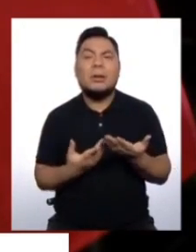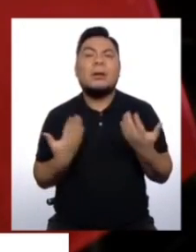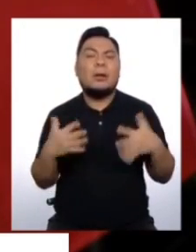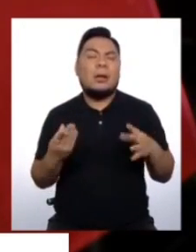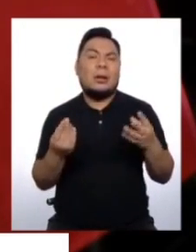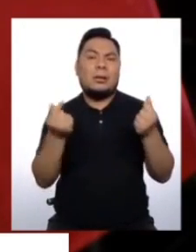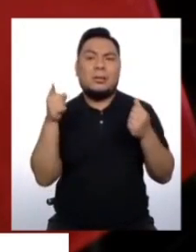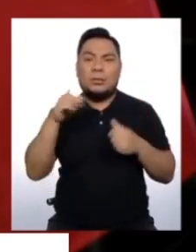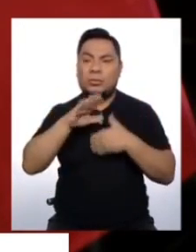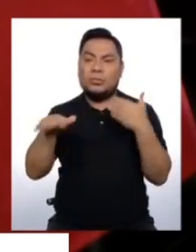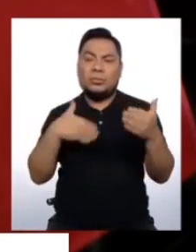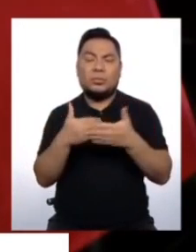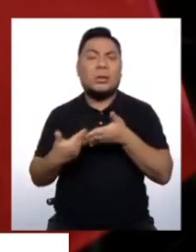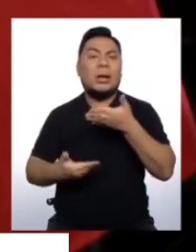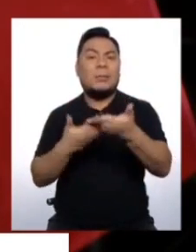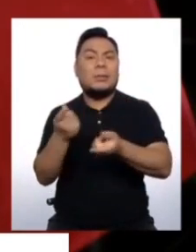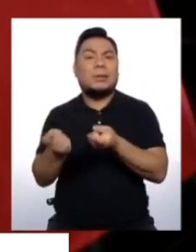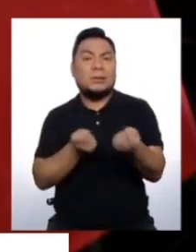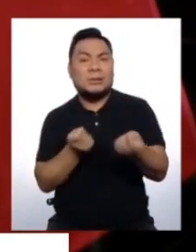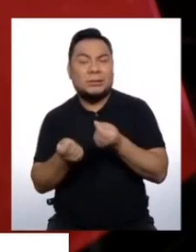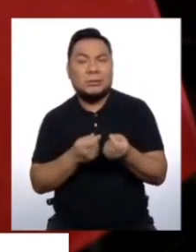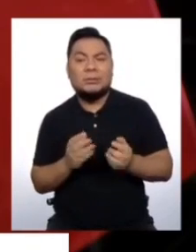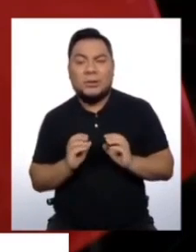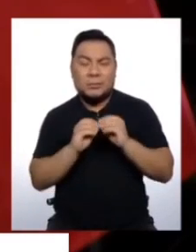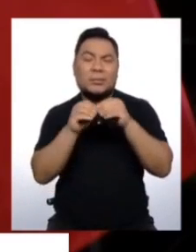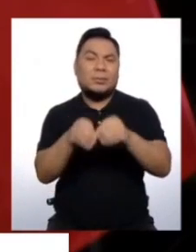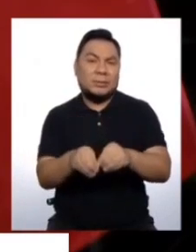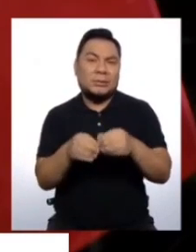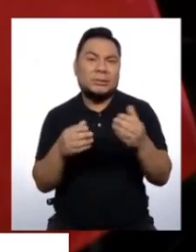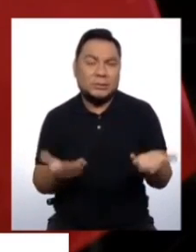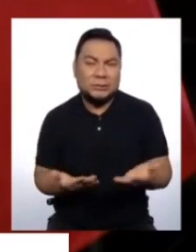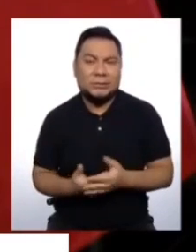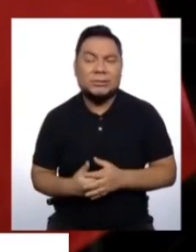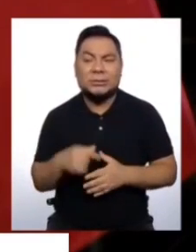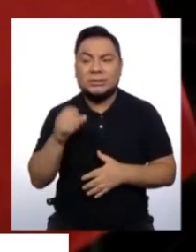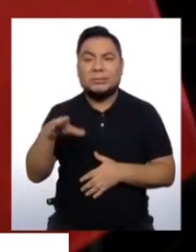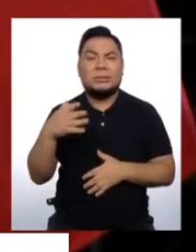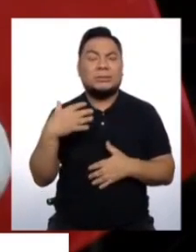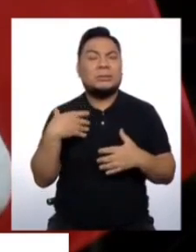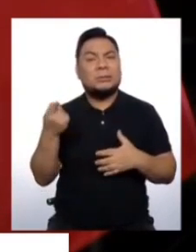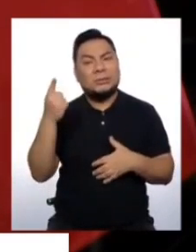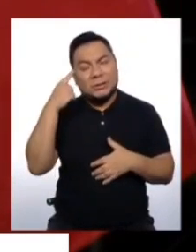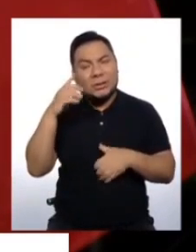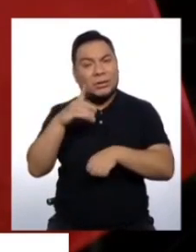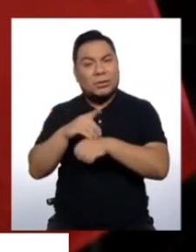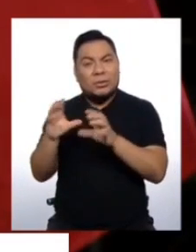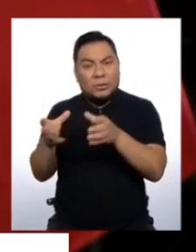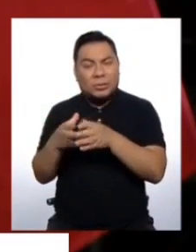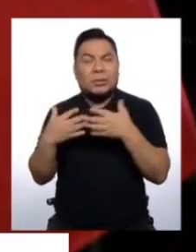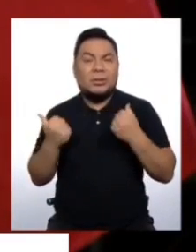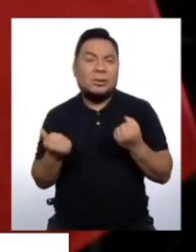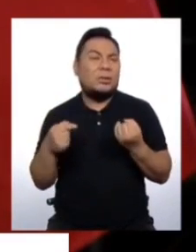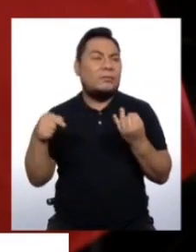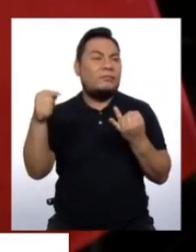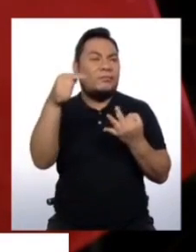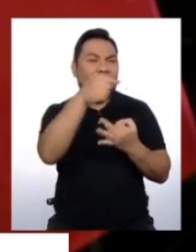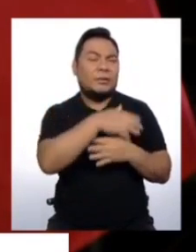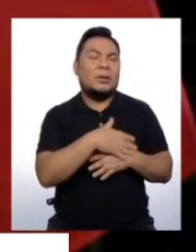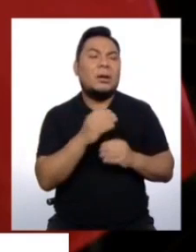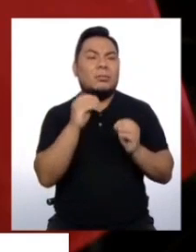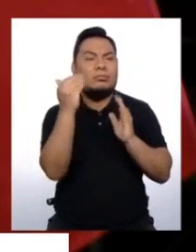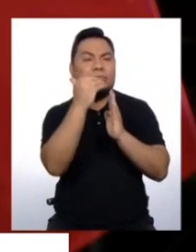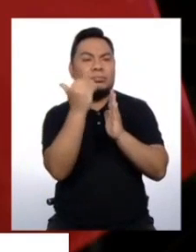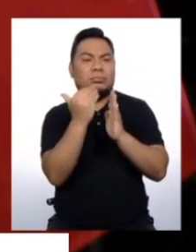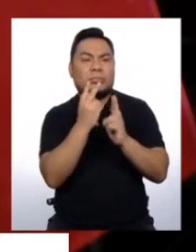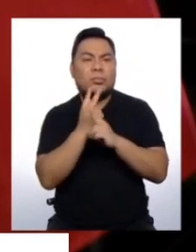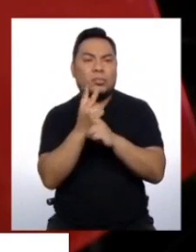inmediatamente a través de los procedimientos administrativos, implementando en el sector salud como en todos los sectores. Y a eso es